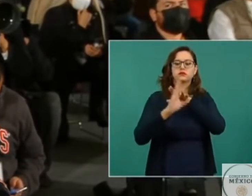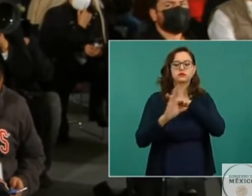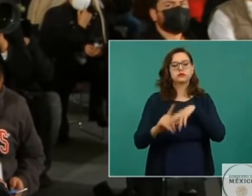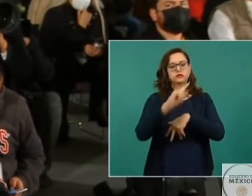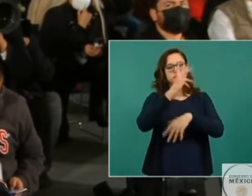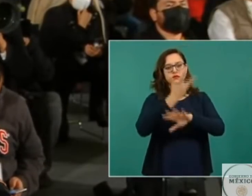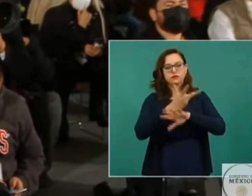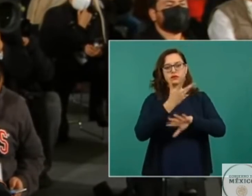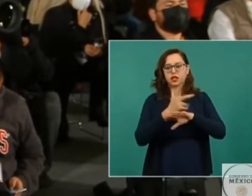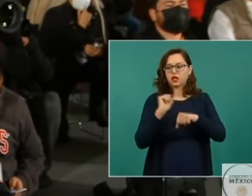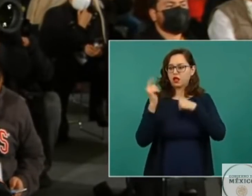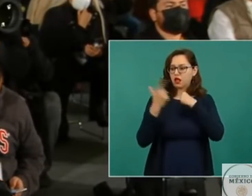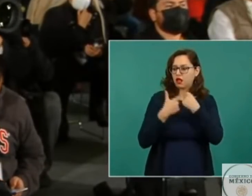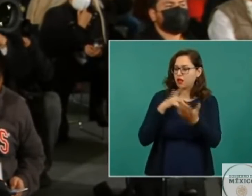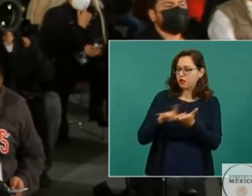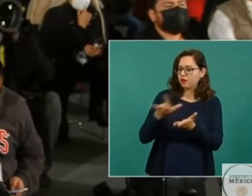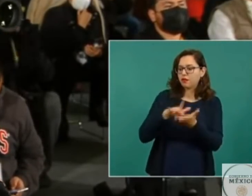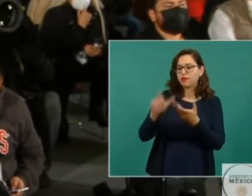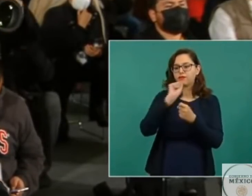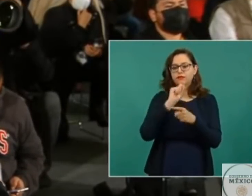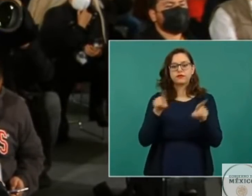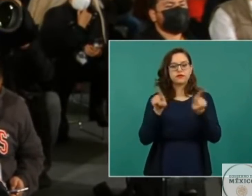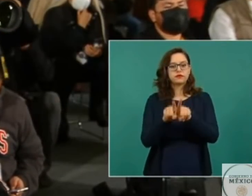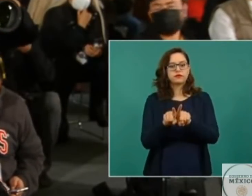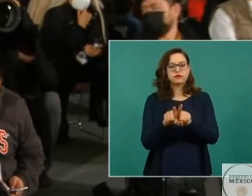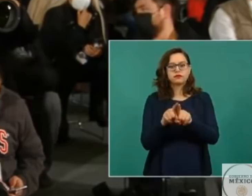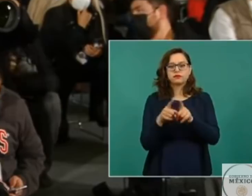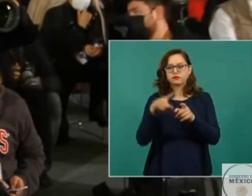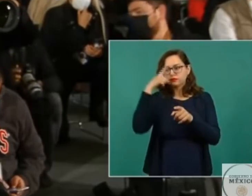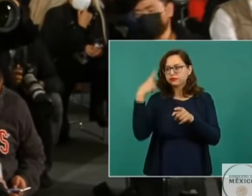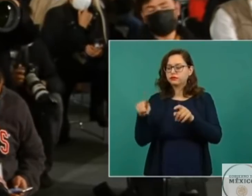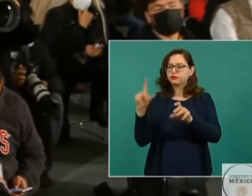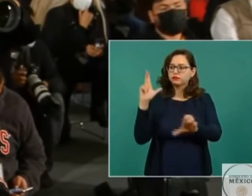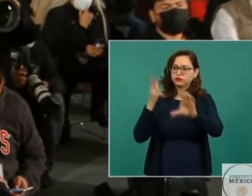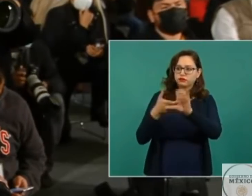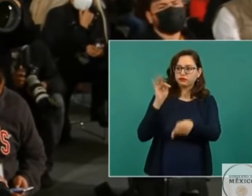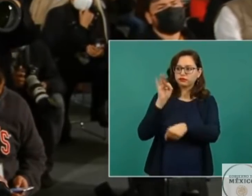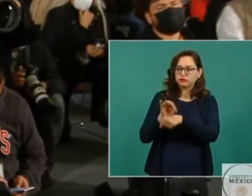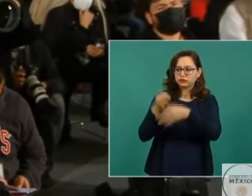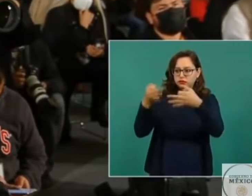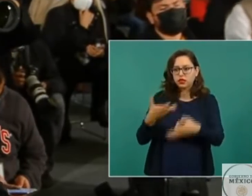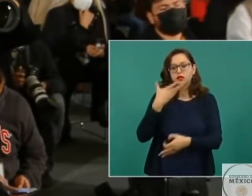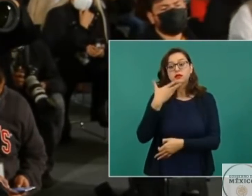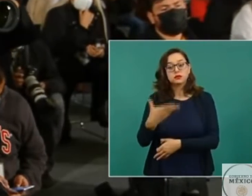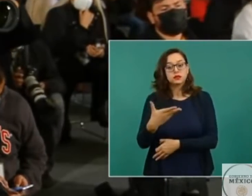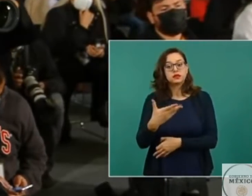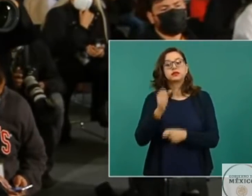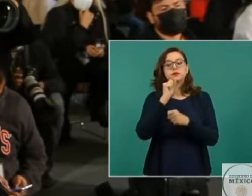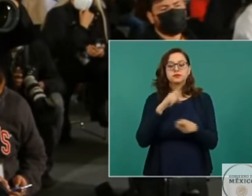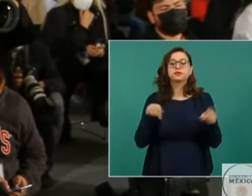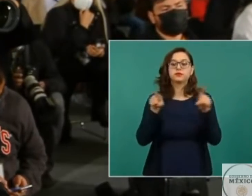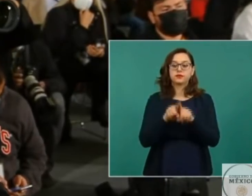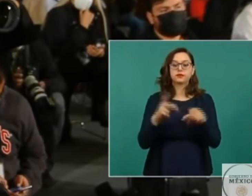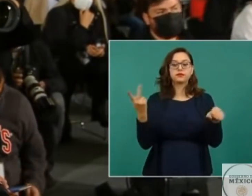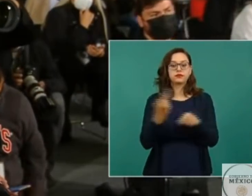recursos para este tipo de movimientos, para tenerlos en lugares dignos, y también sobre la reforma